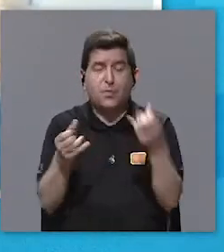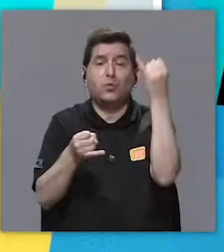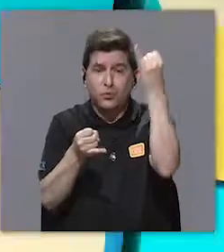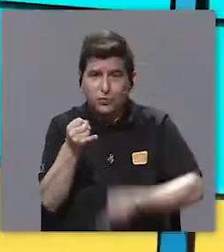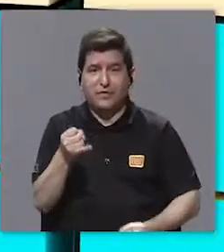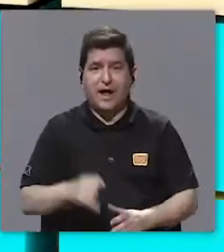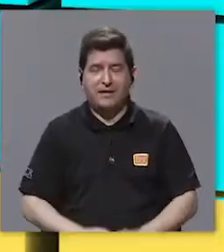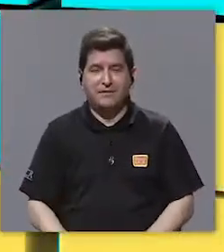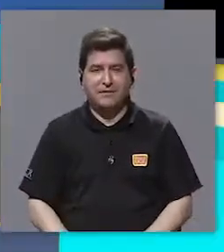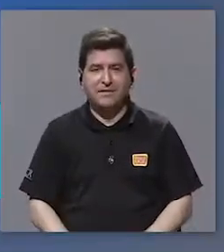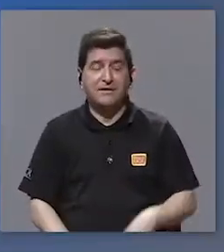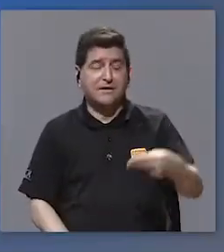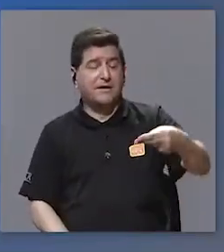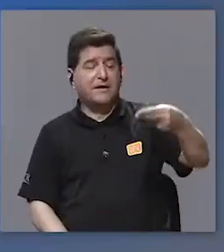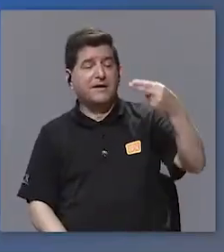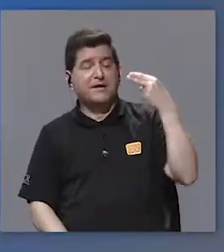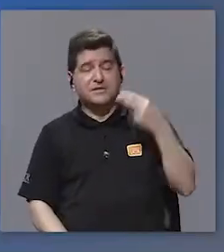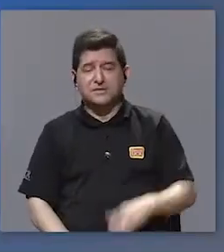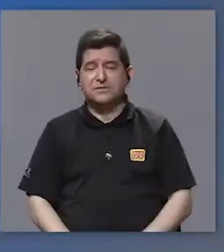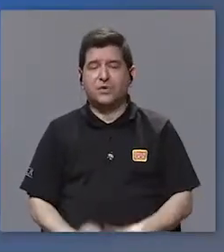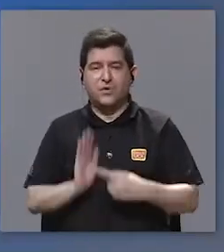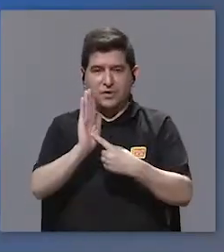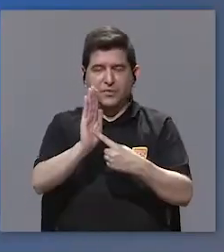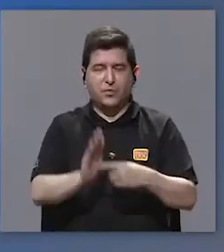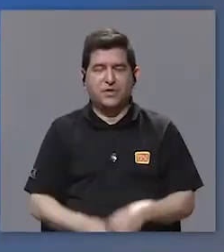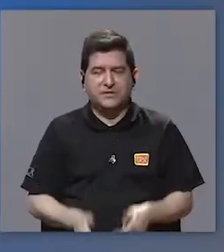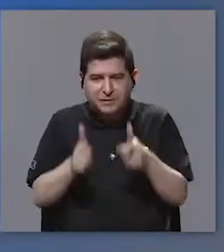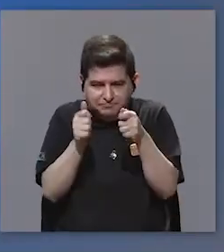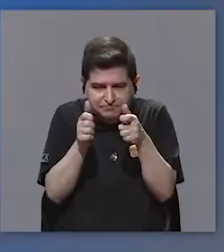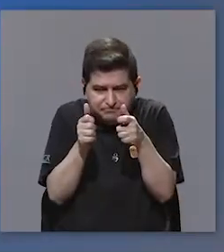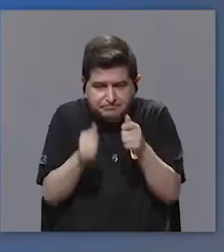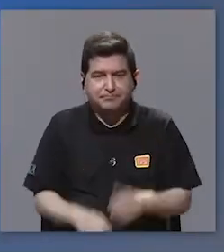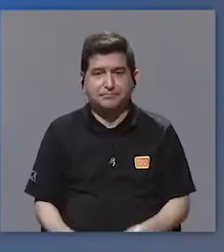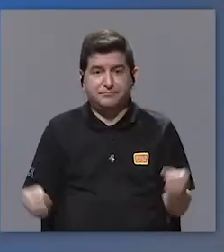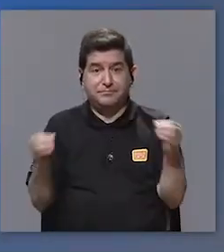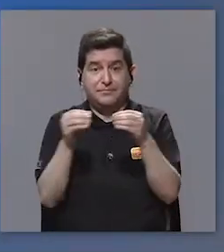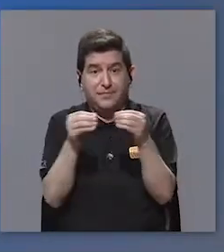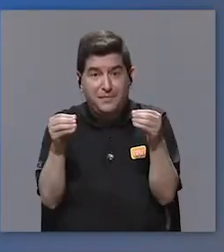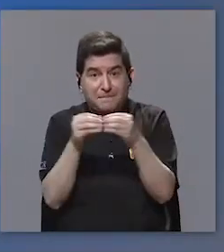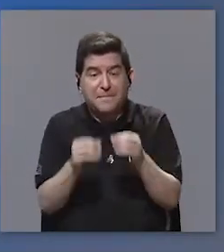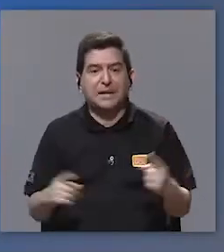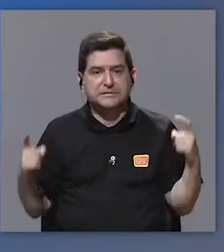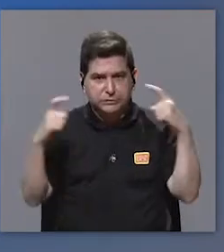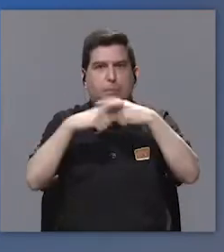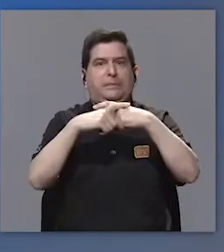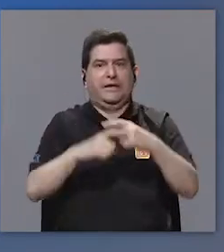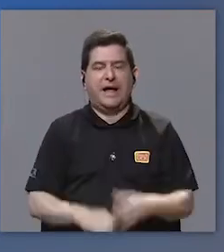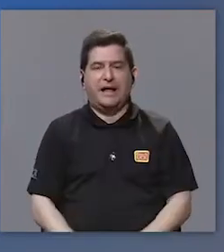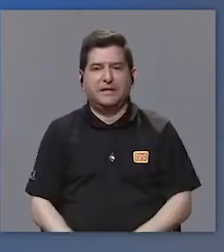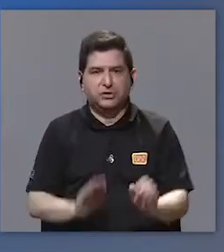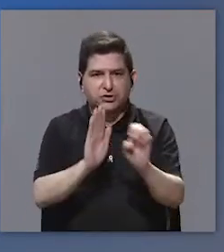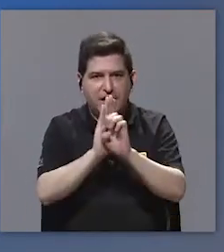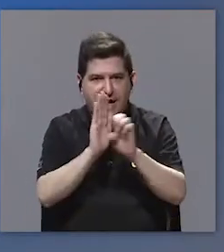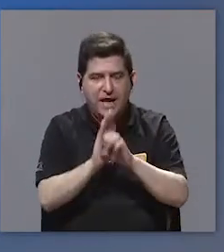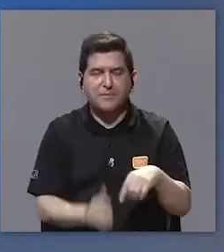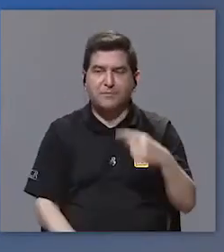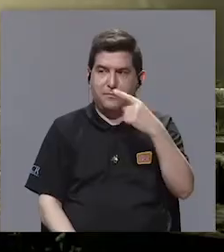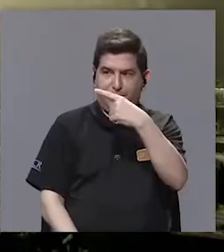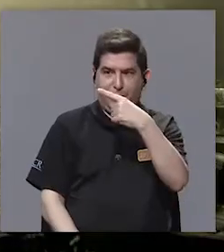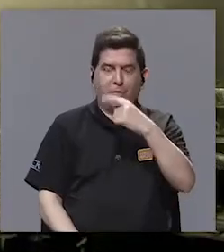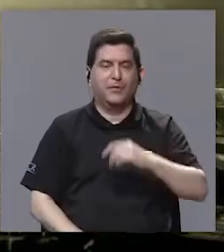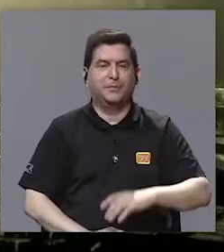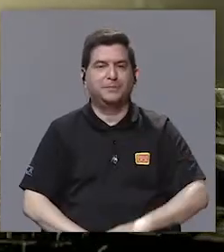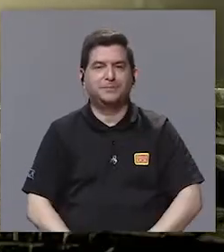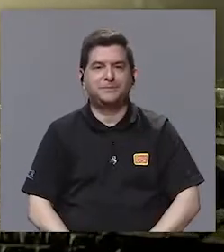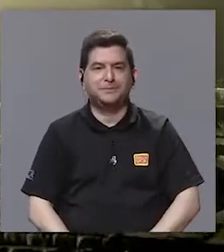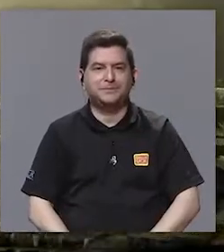final las historias que nos cuentan los videojuegos son cada vez más complejas podemos ver ejemplos como